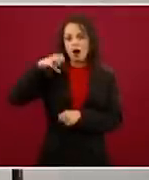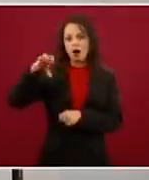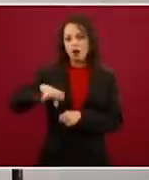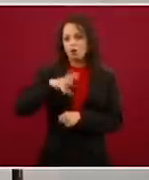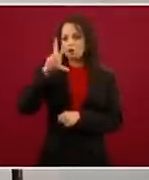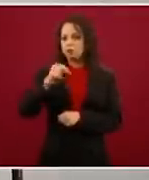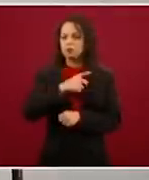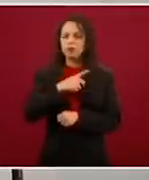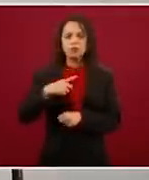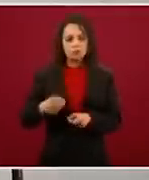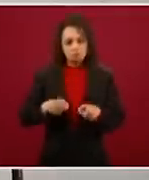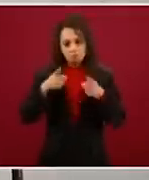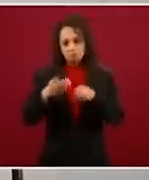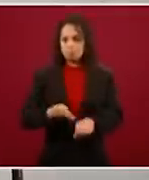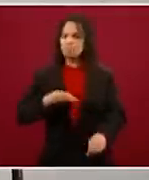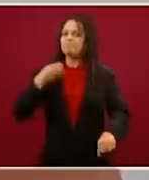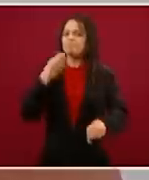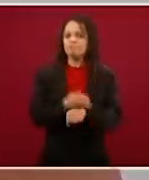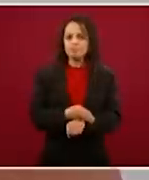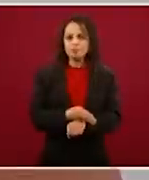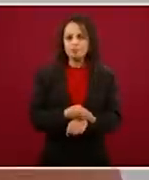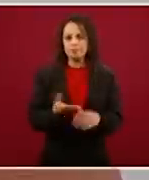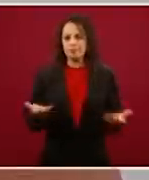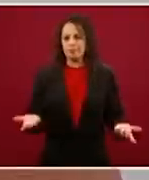a comparar?